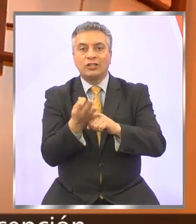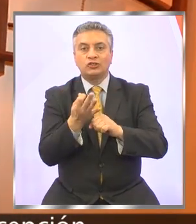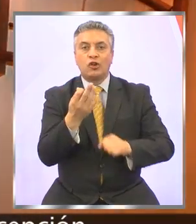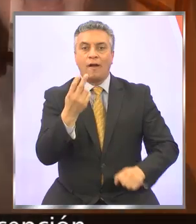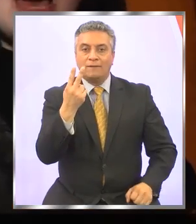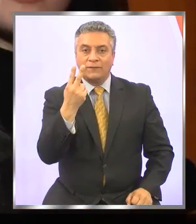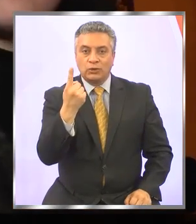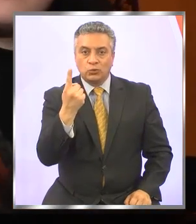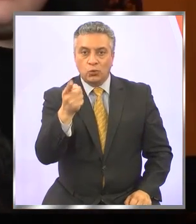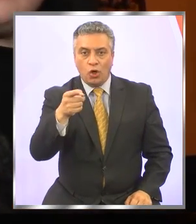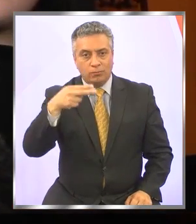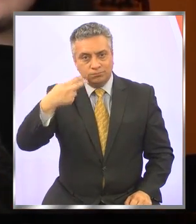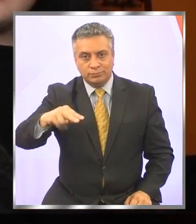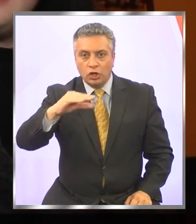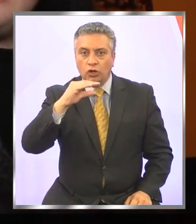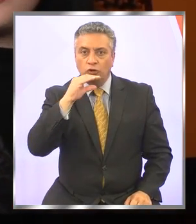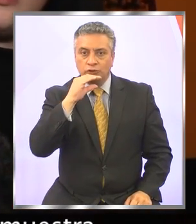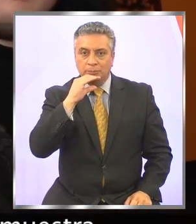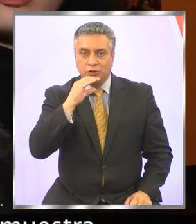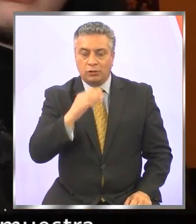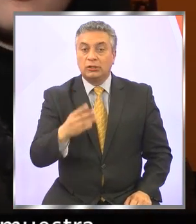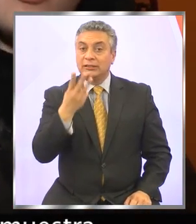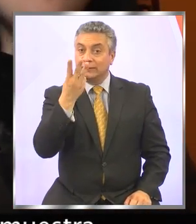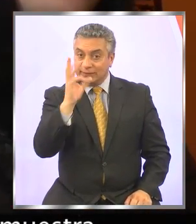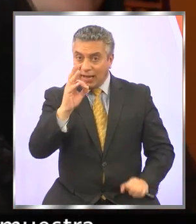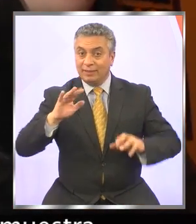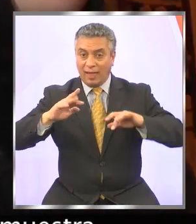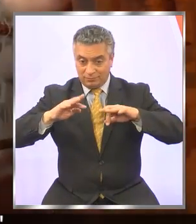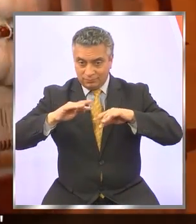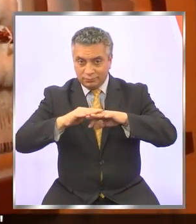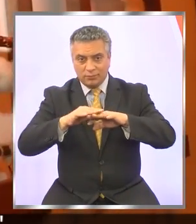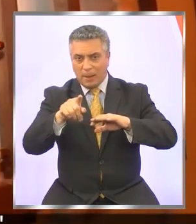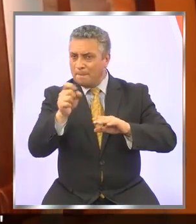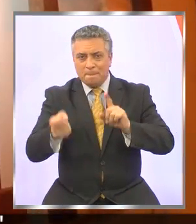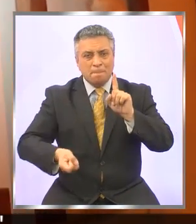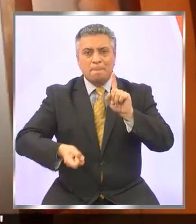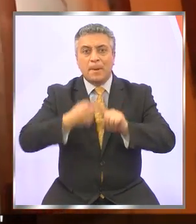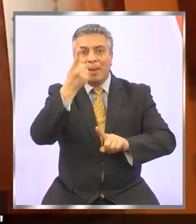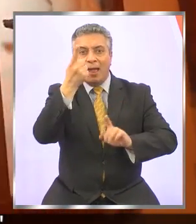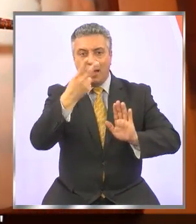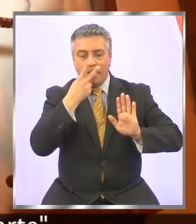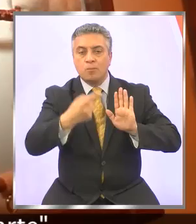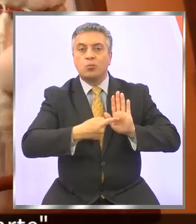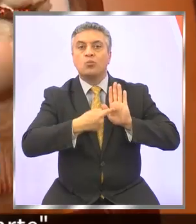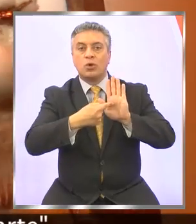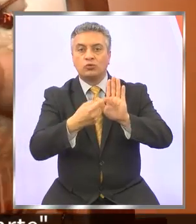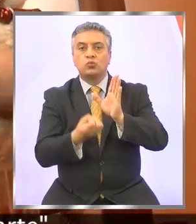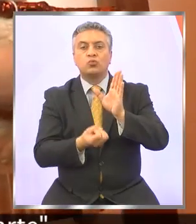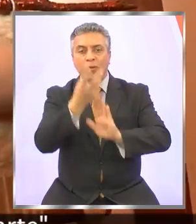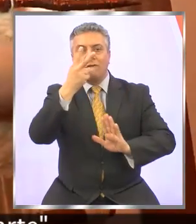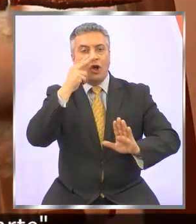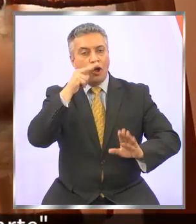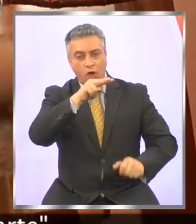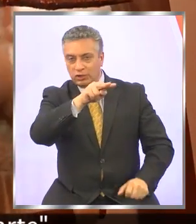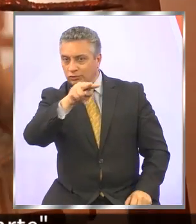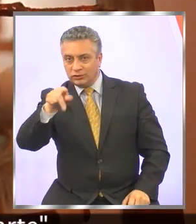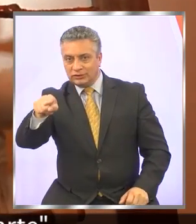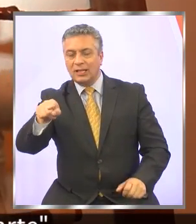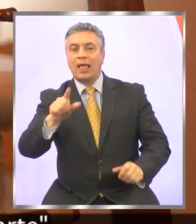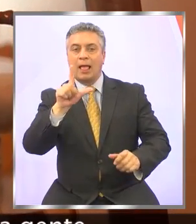Concepción. Son 30 telares que dan forma a la primera muestra Un Nuevo Horizonte del taller Lanas, Telas